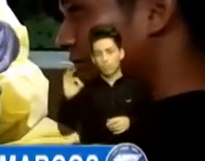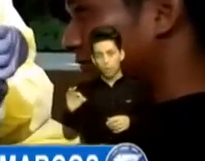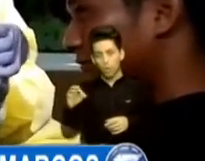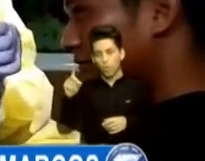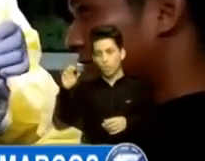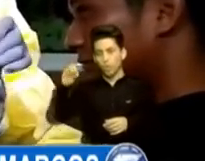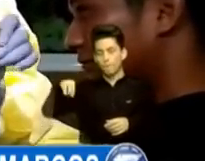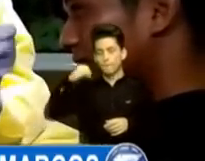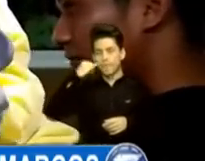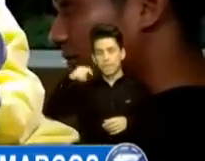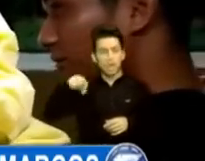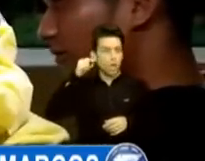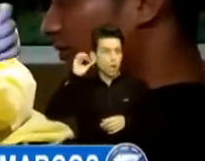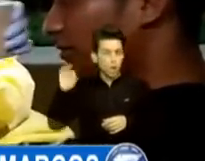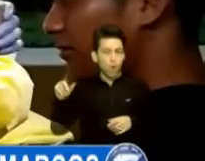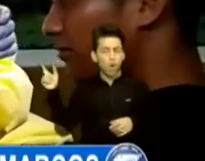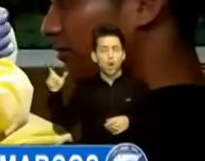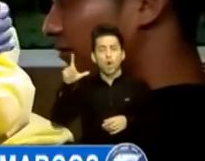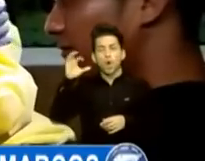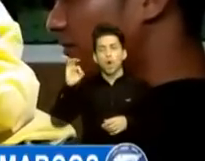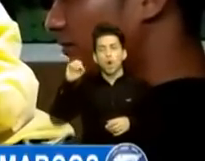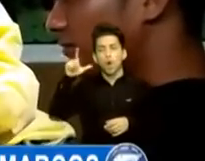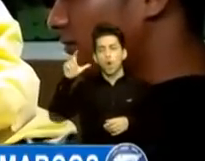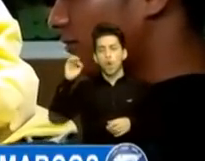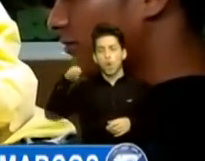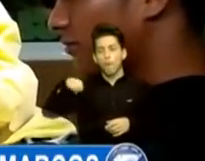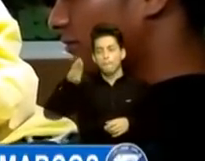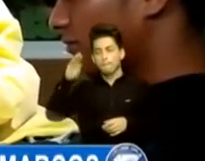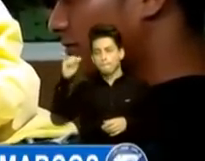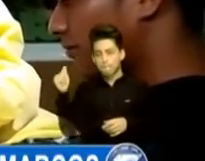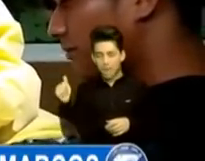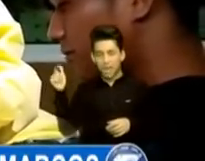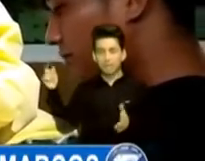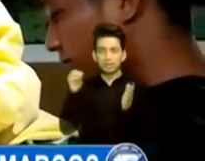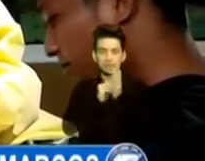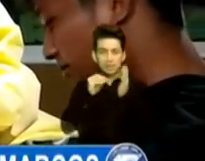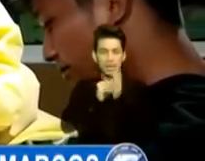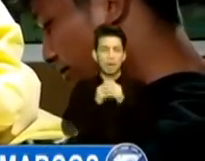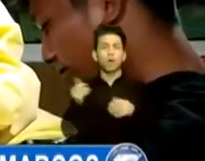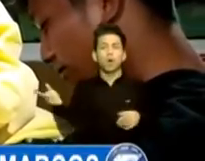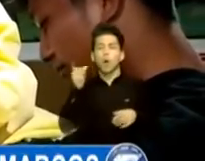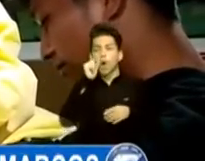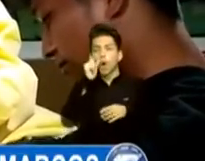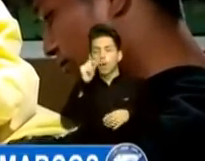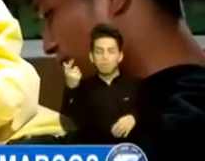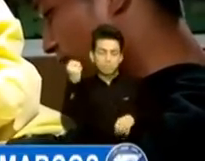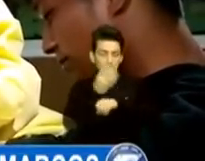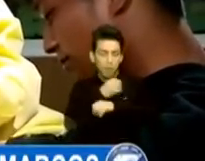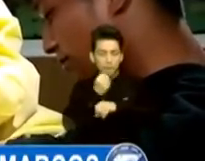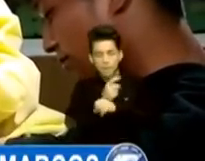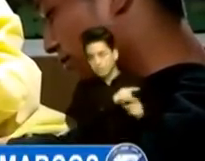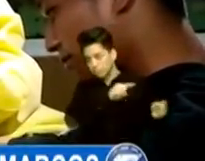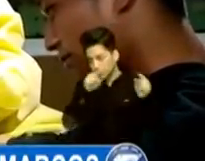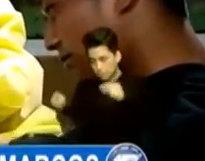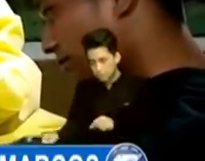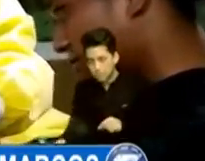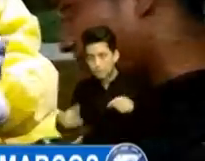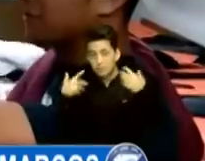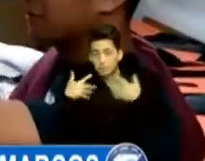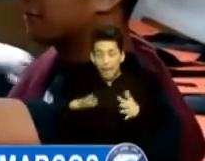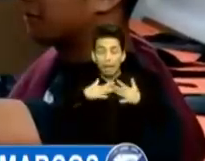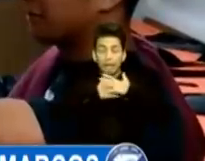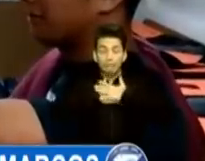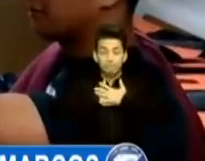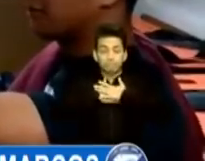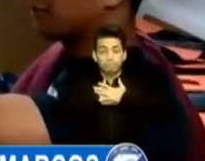Colomba, Costa Cuca, Quetzaltenango, a donde llegaron elementos de bomberos municipales que luego de brindarle los primeros